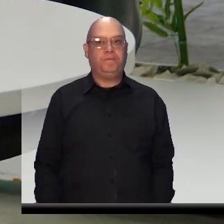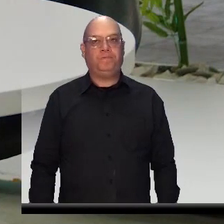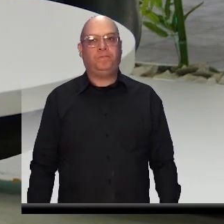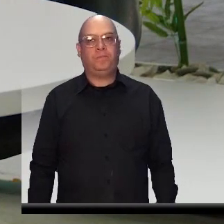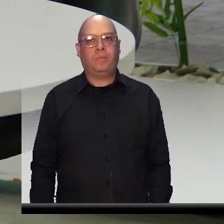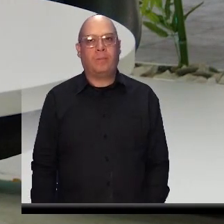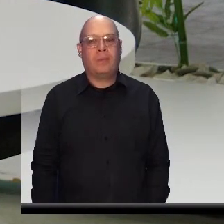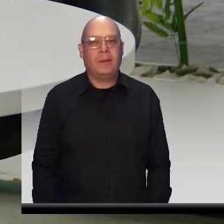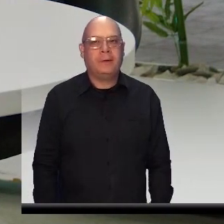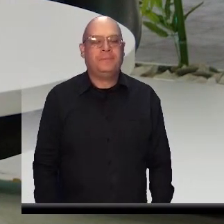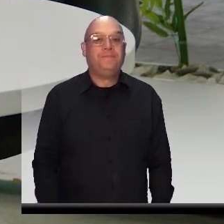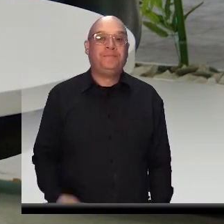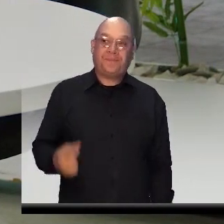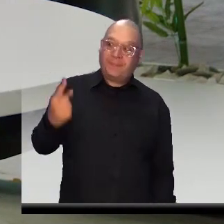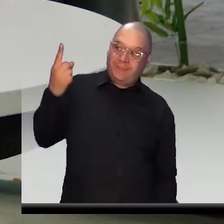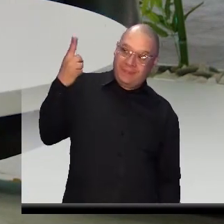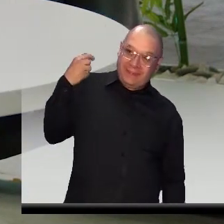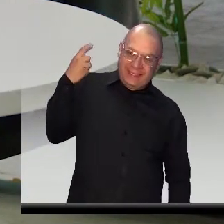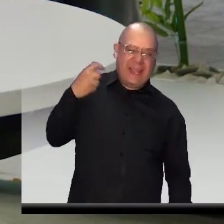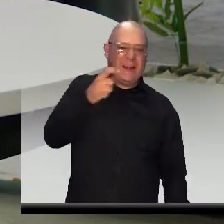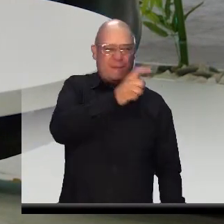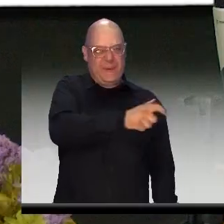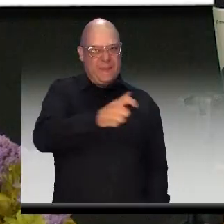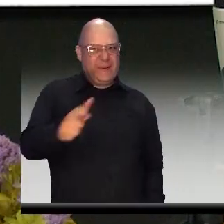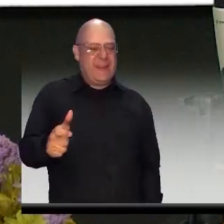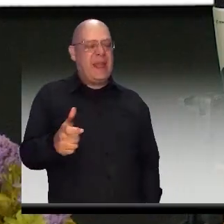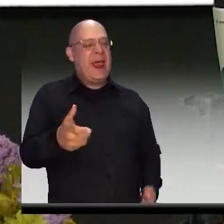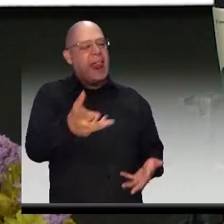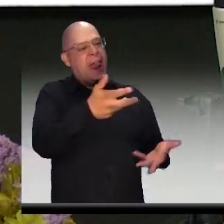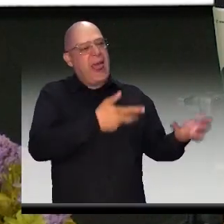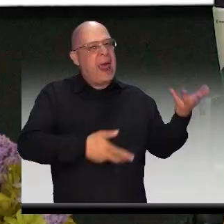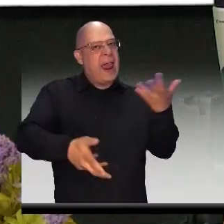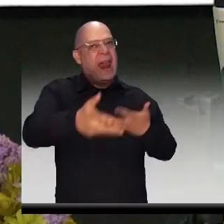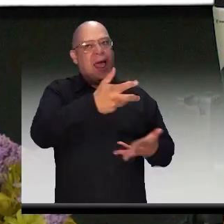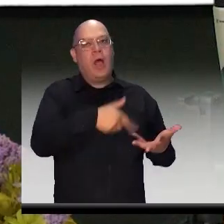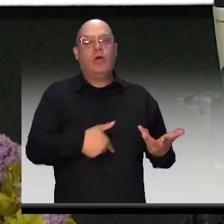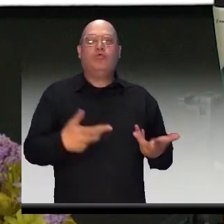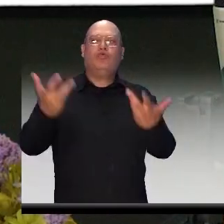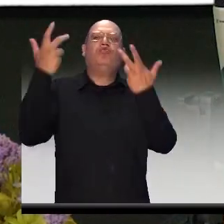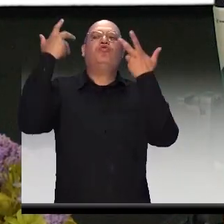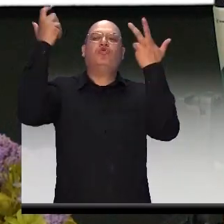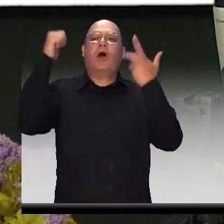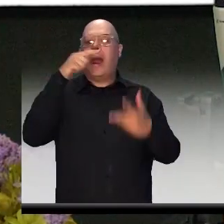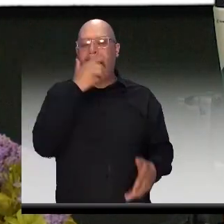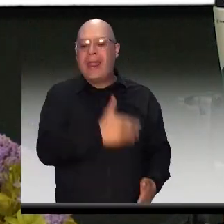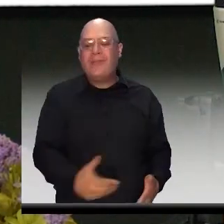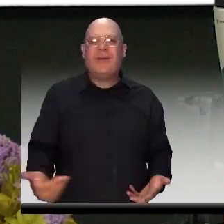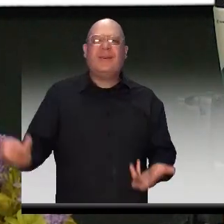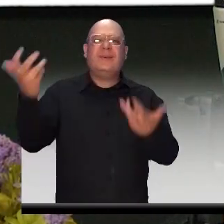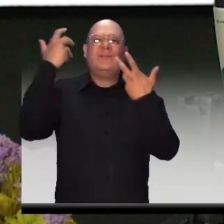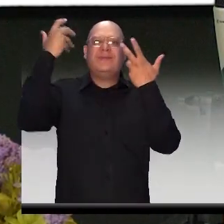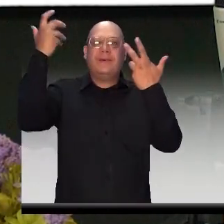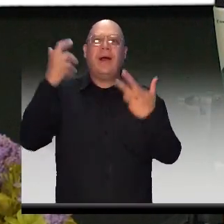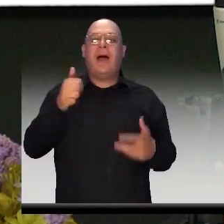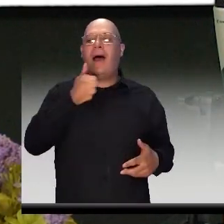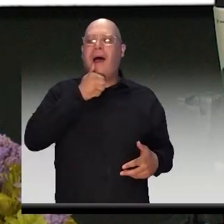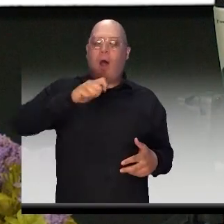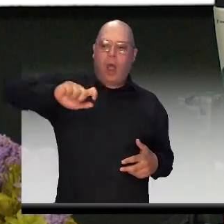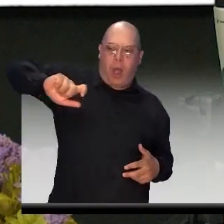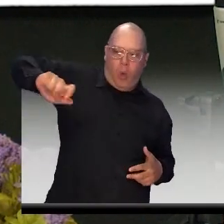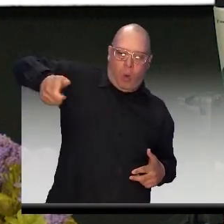Precisamente ayer hablaba con unos ciudadanos al respecto de que eso nos lo han enseñado desde pequeños, el tema de cerrar la llave cuando nos estamos cepillando y